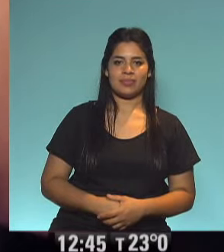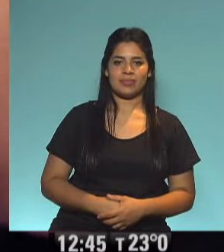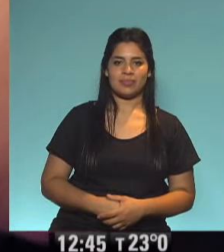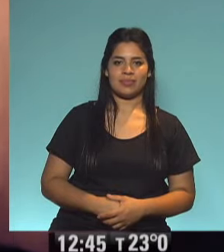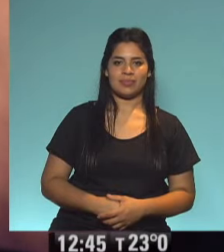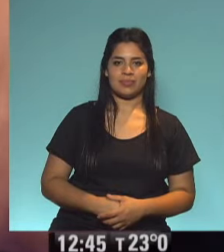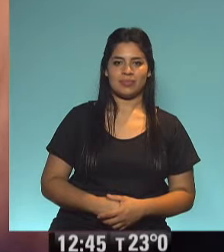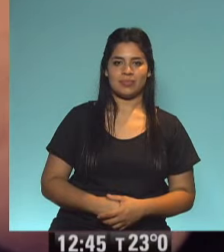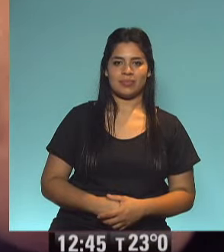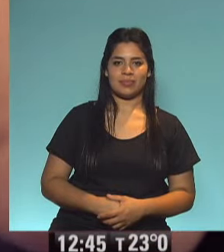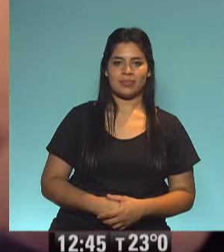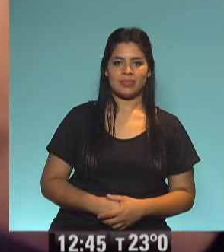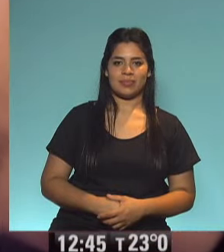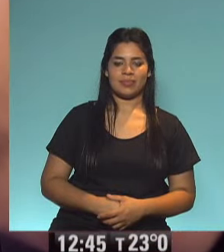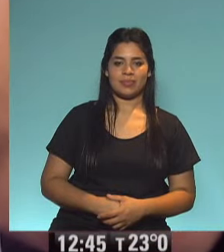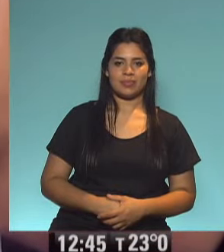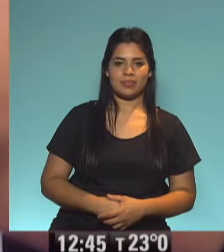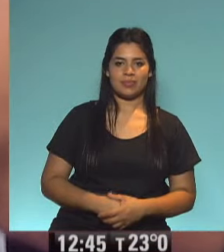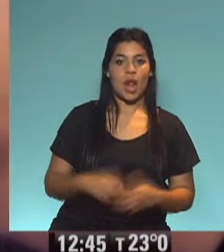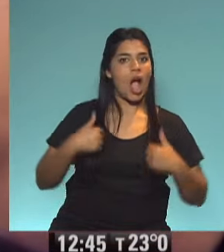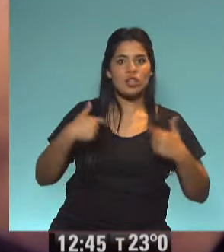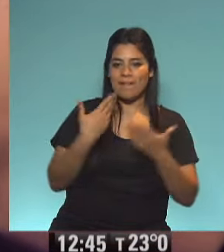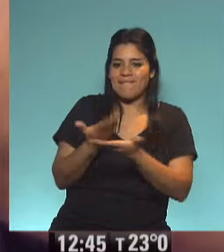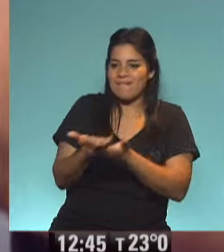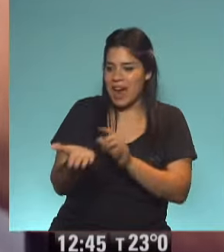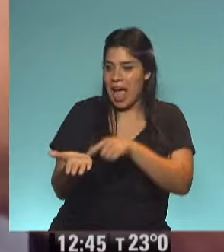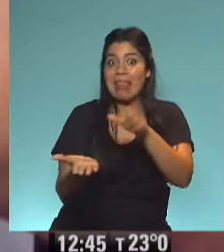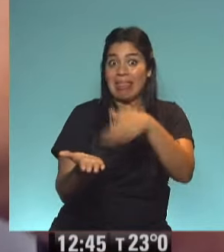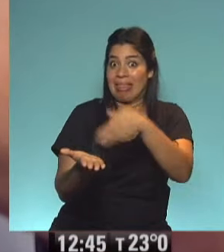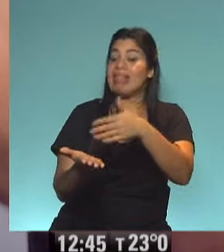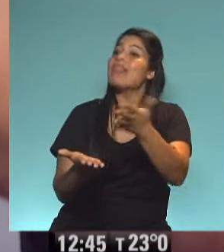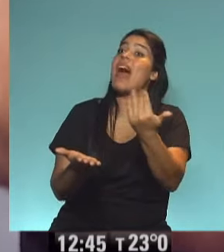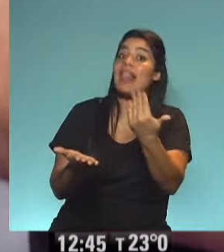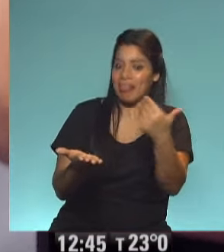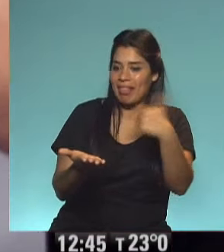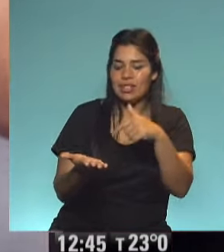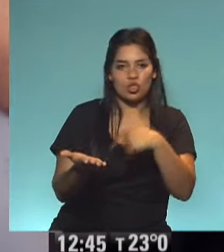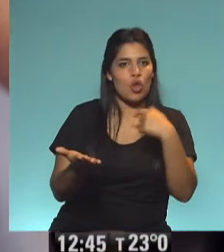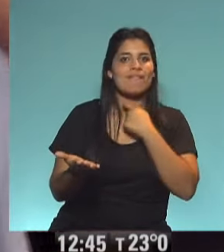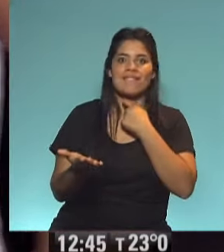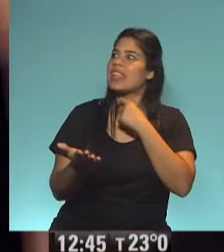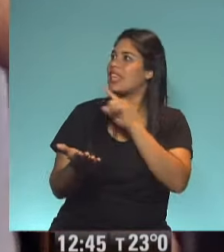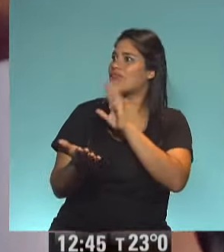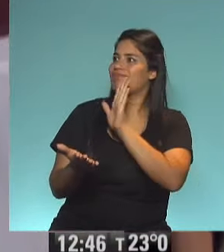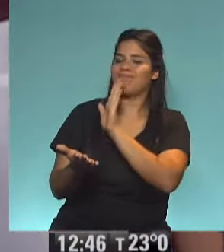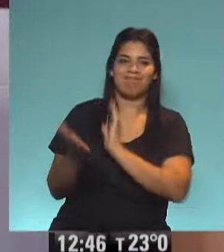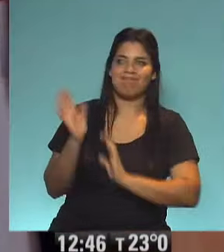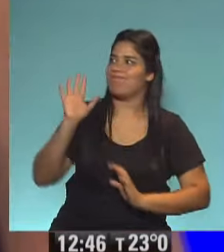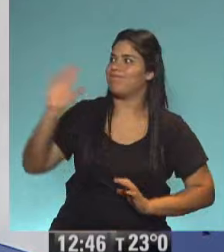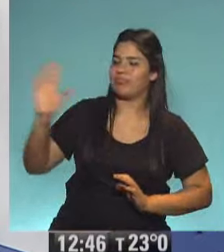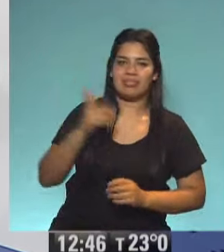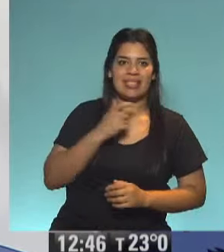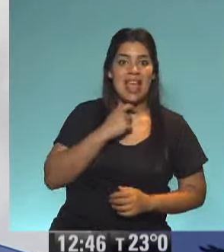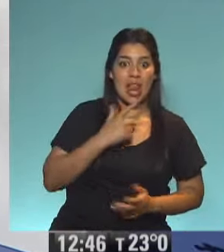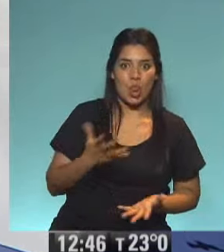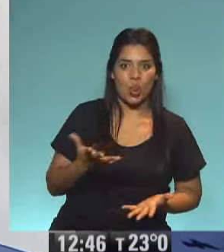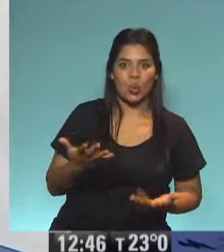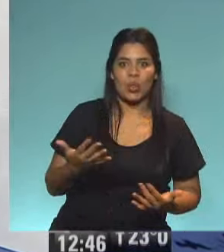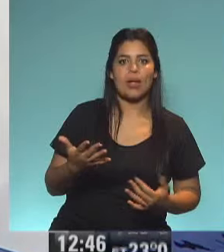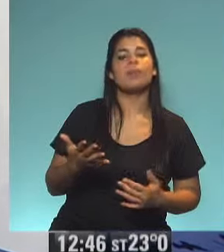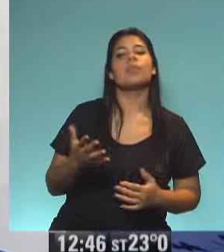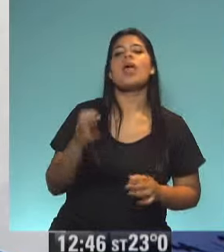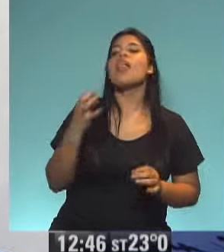Una, elegí una. De mis manos. Mirá cómo está. Dispuesta a todo por este. Dispuesta a todo por esta obra de arte. Tenés que tratar de, que los dedos estén así